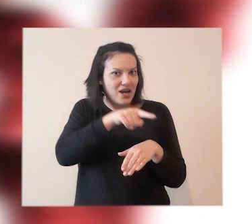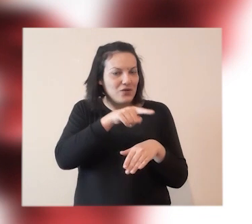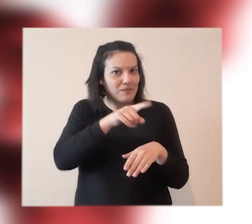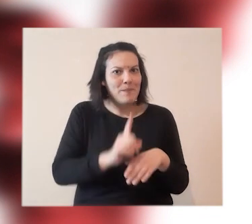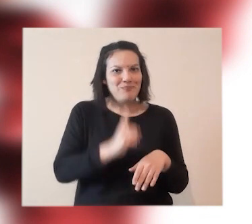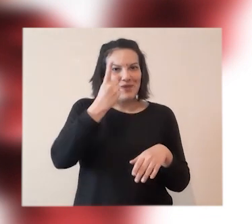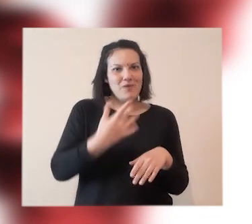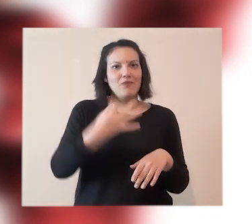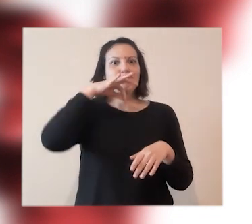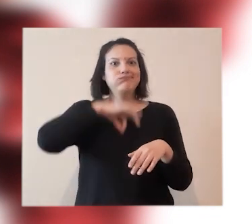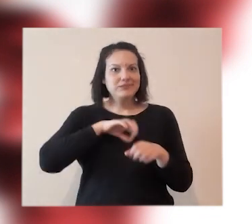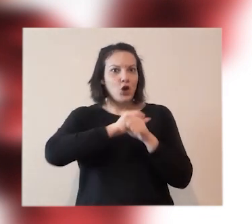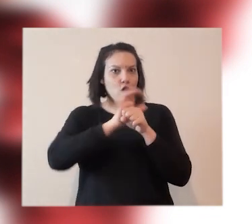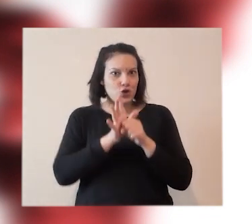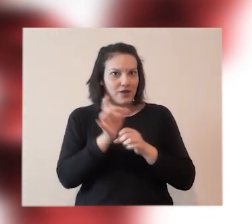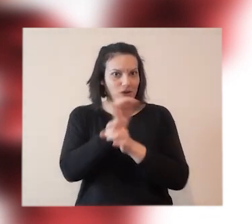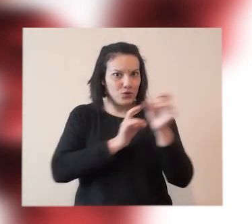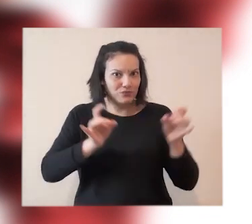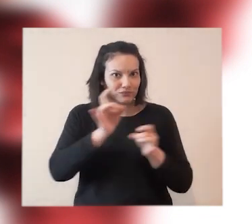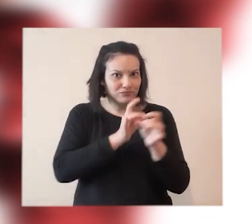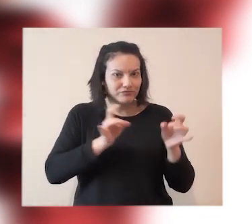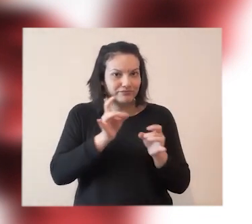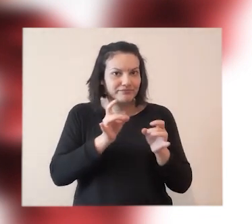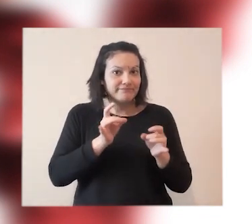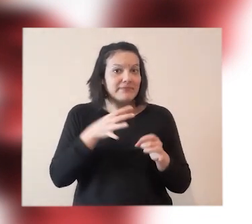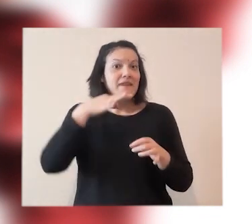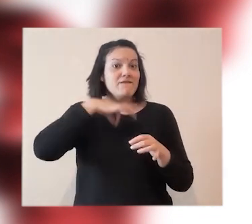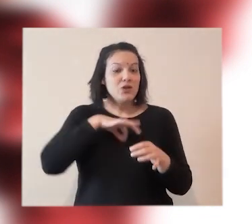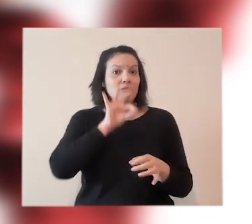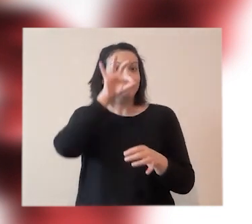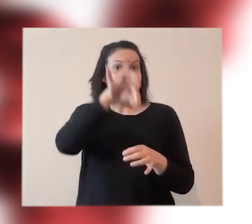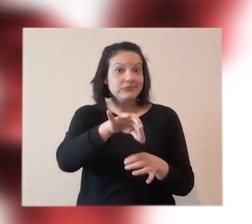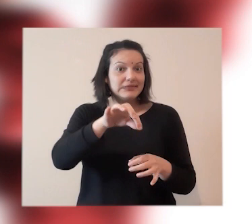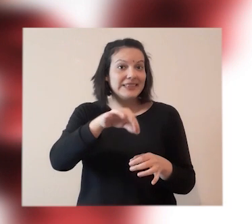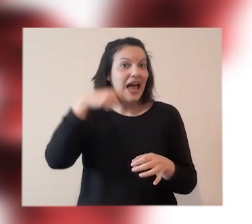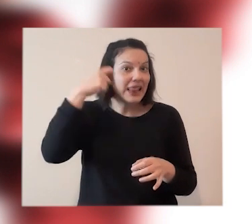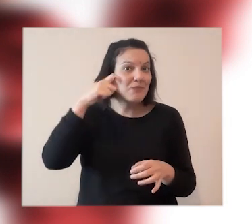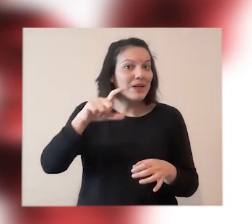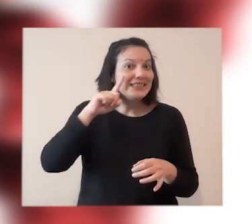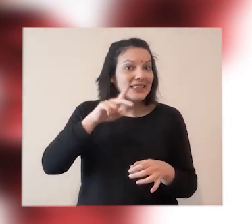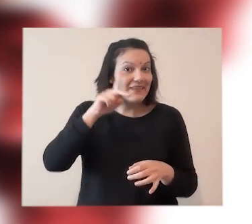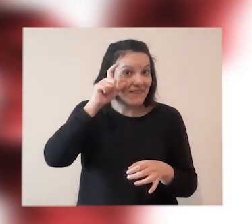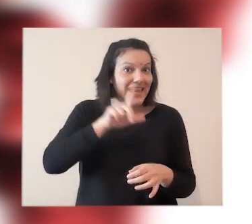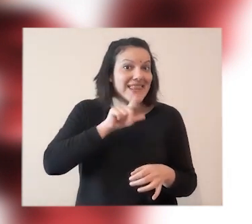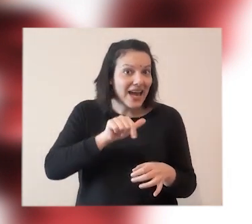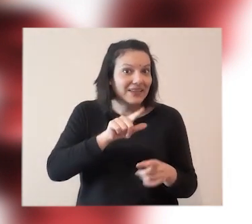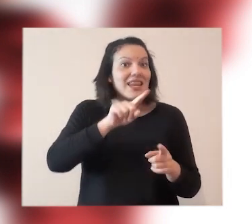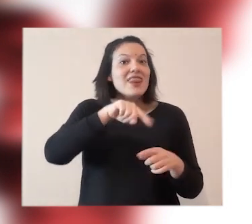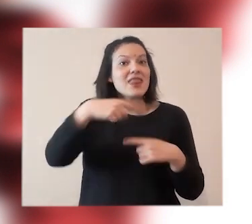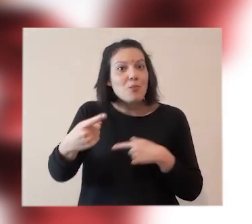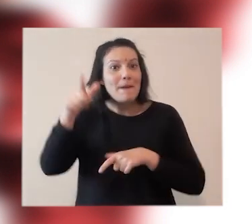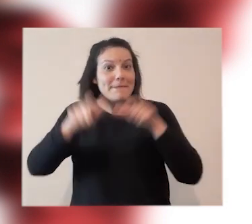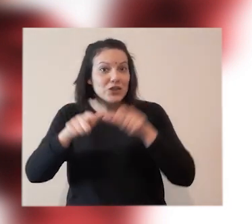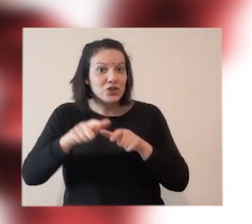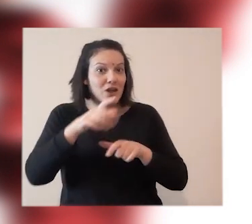portadores primarios, que transmitieron el virus a la civeta, y de la civeta, por el consumo, digamos, en los humanos